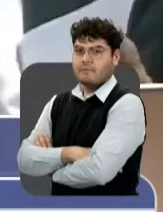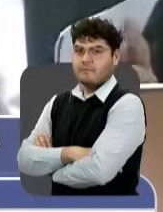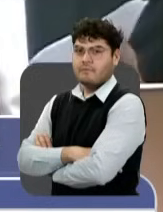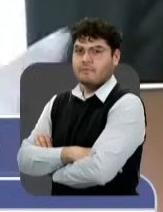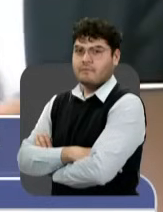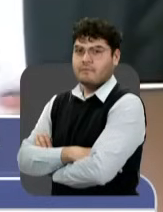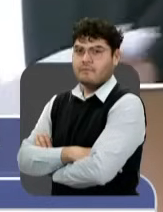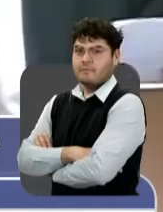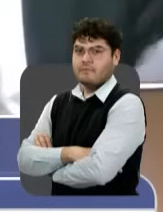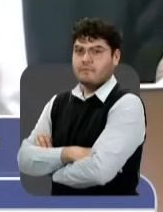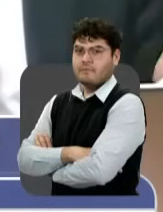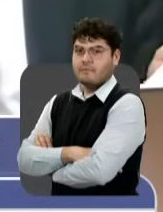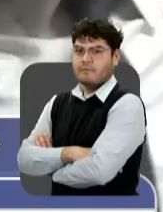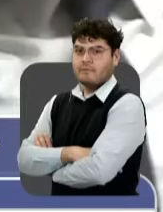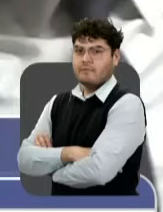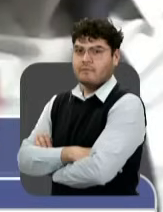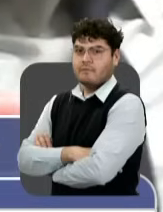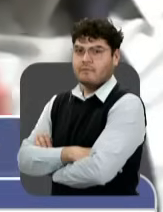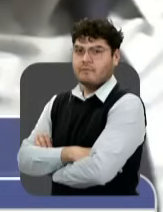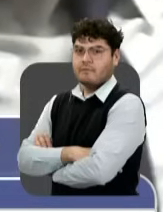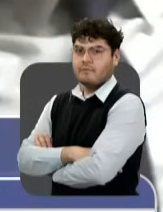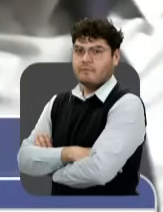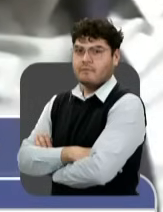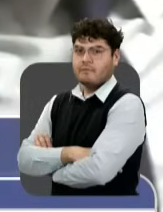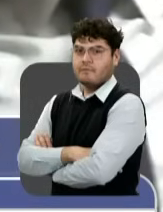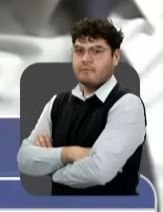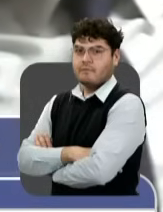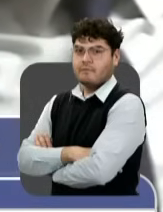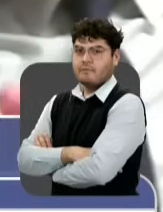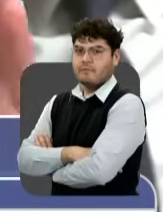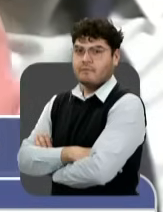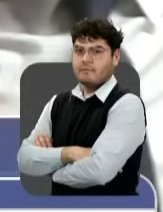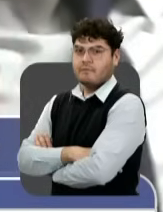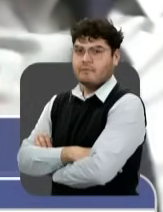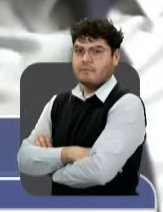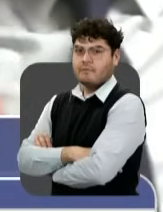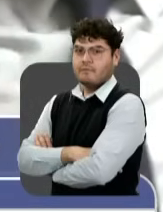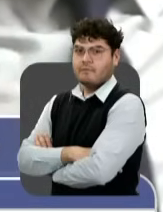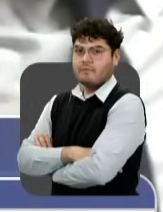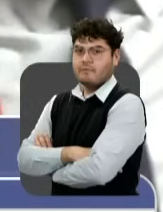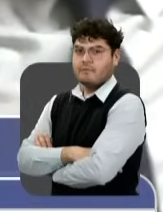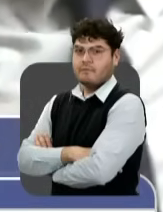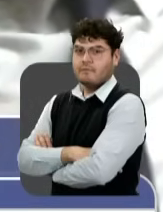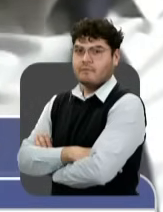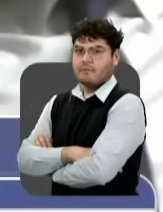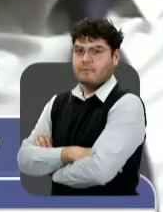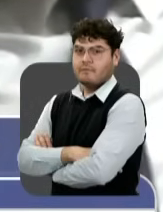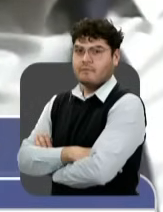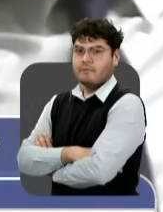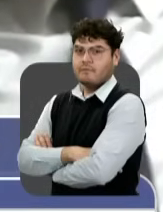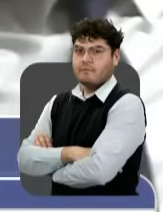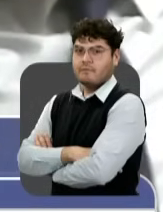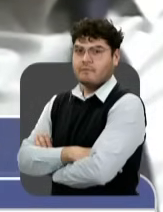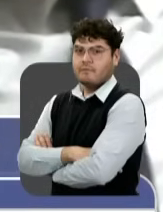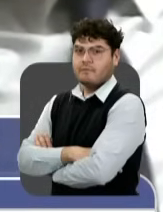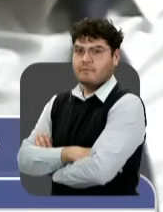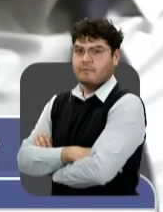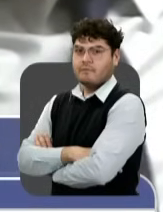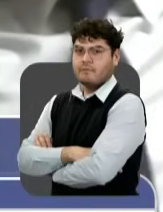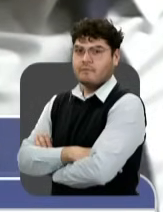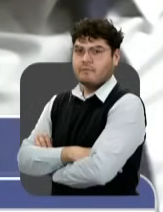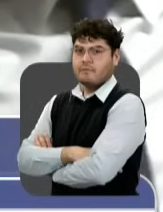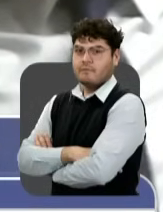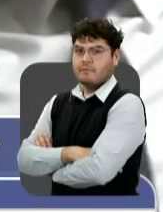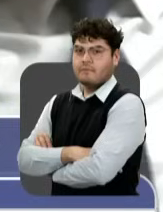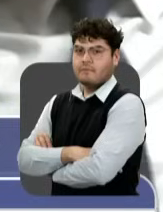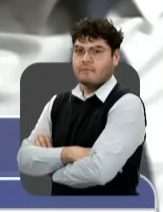Por ejemplo, el dinero recibido por Luis Hermosilla desde el Factoring Factop, que asciende a 5.500 millones de pesos por distintos conceptos, como